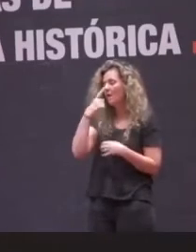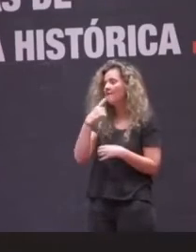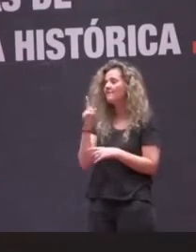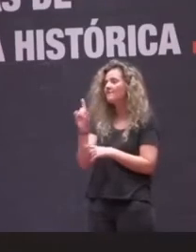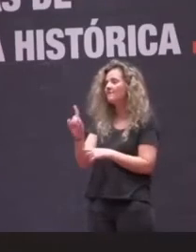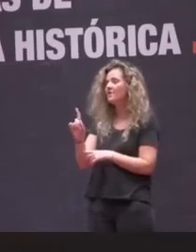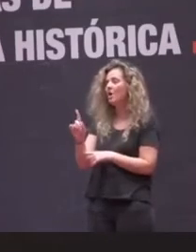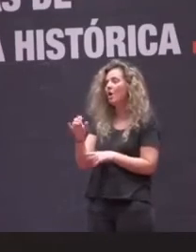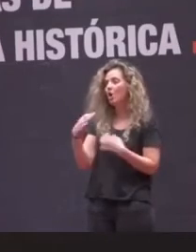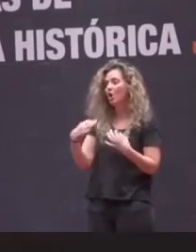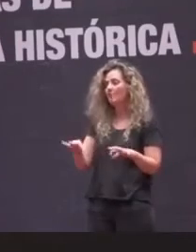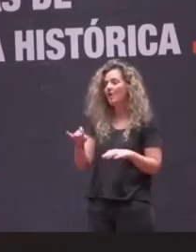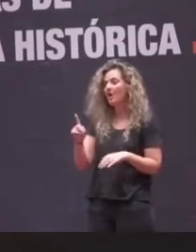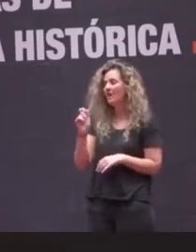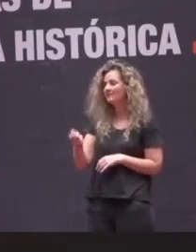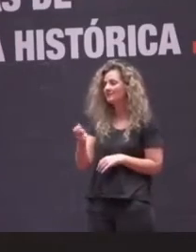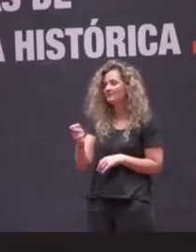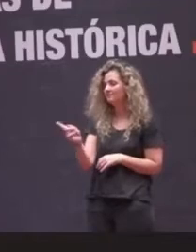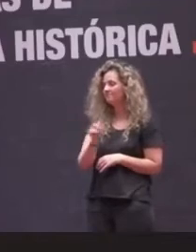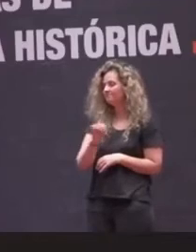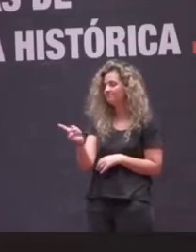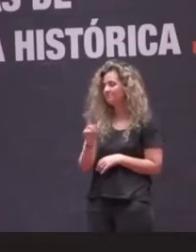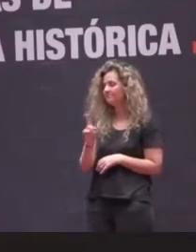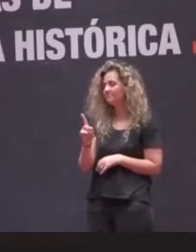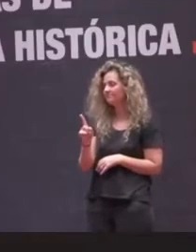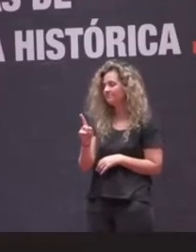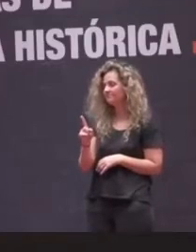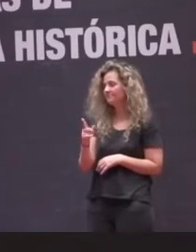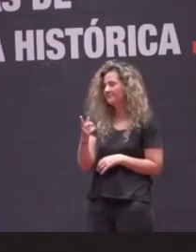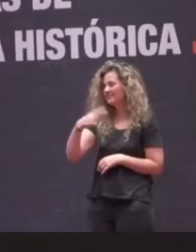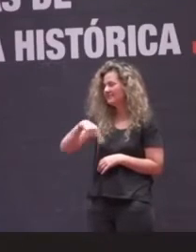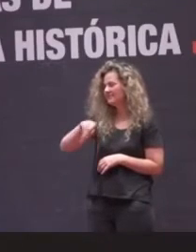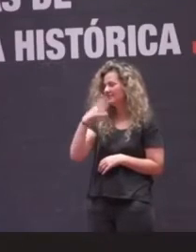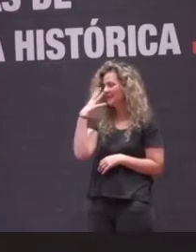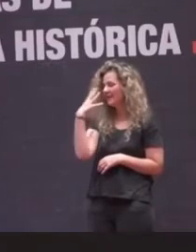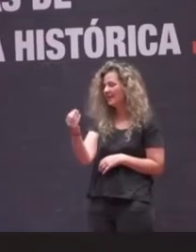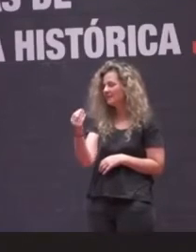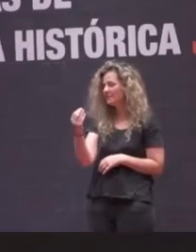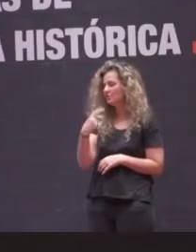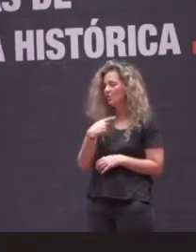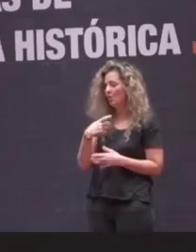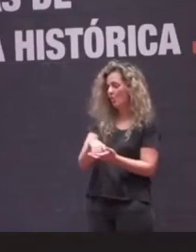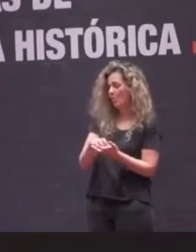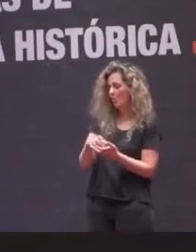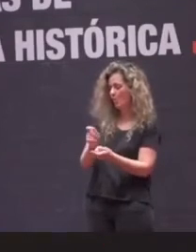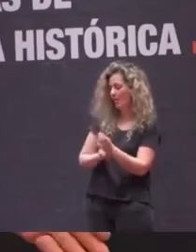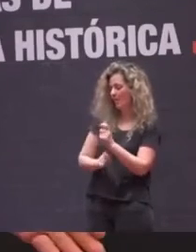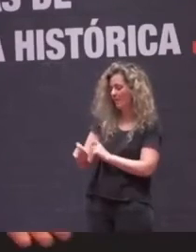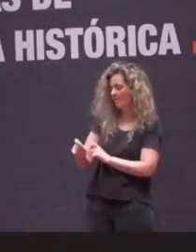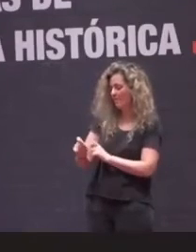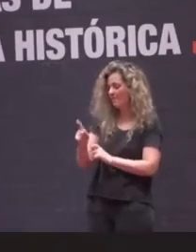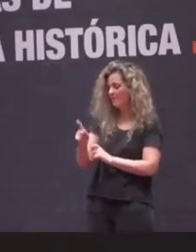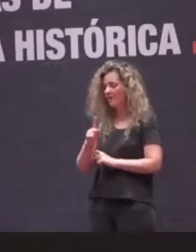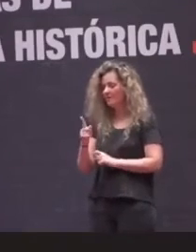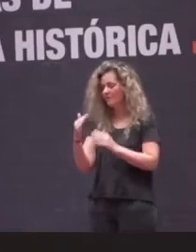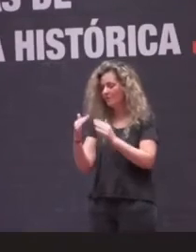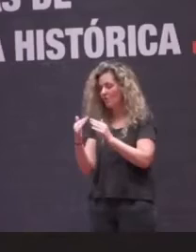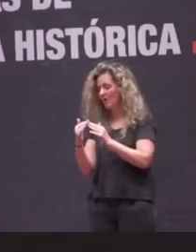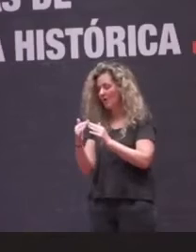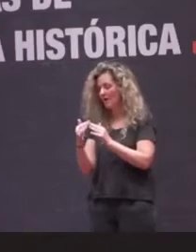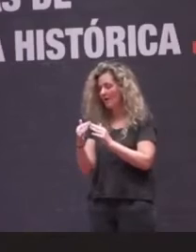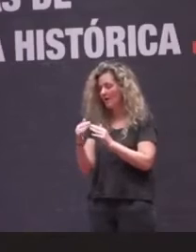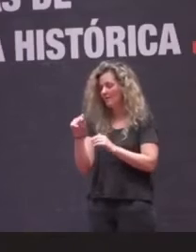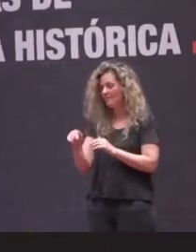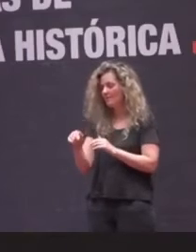non é o habitual. Non é habitual, e vado a entender, se eu poño en cuestión unha venda e eu, en vez de ser un paso fora unha casa e estivera